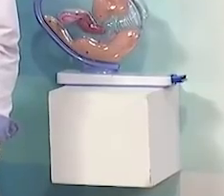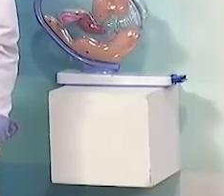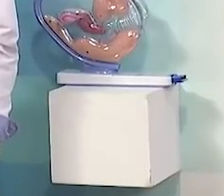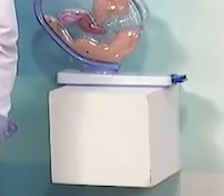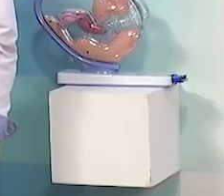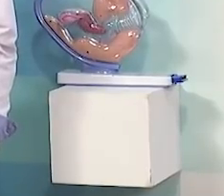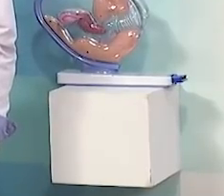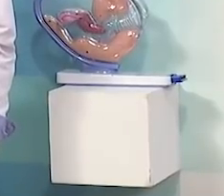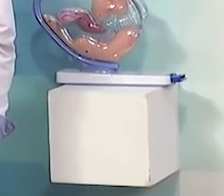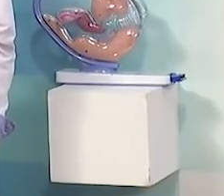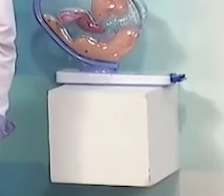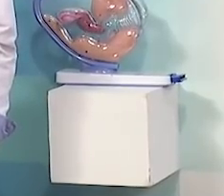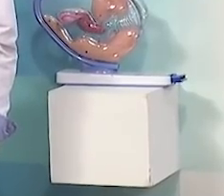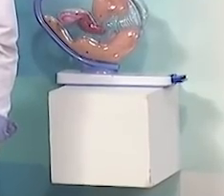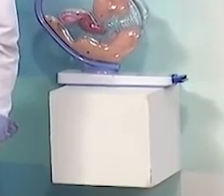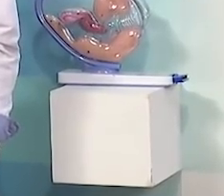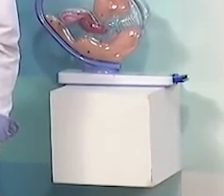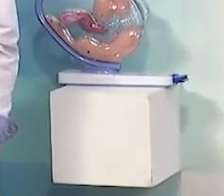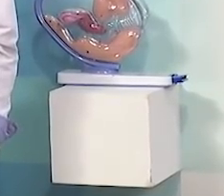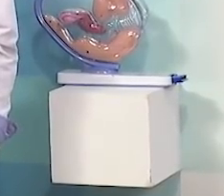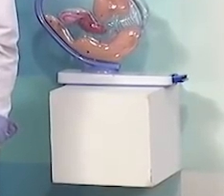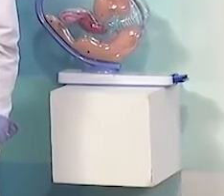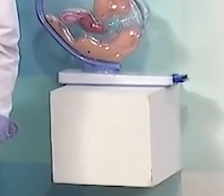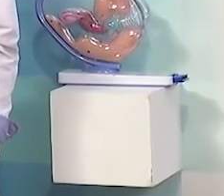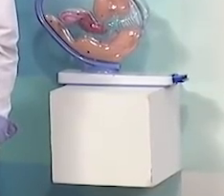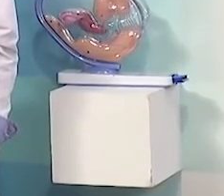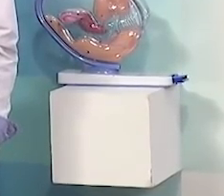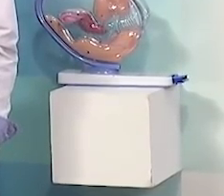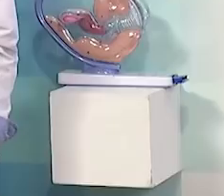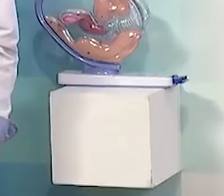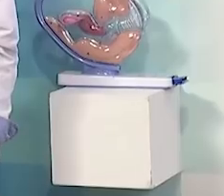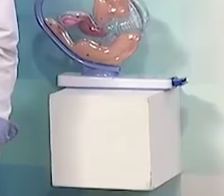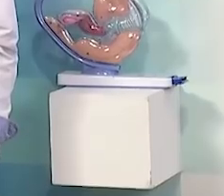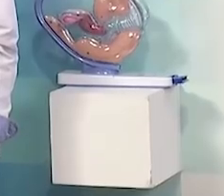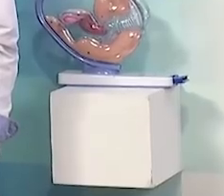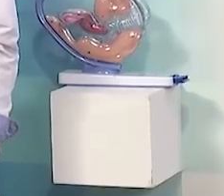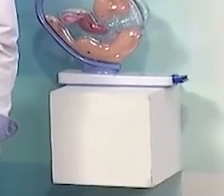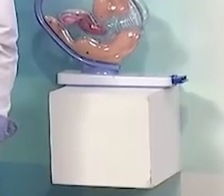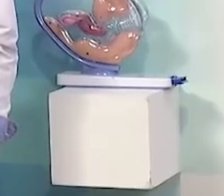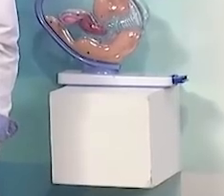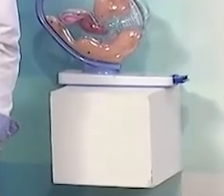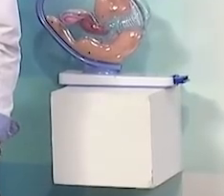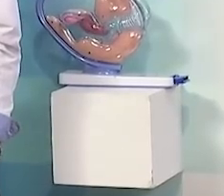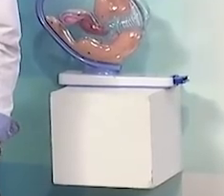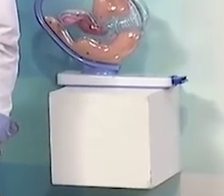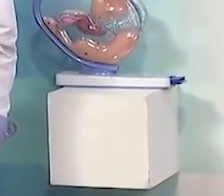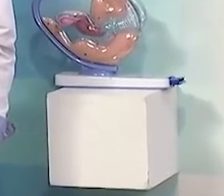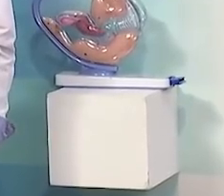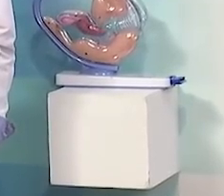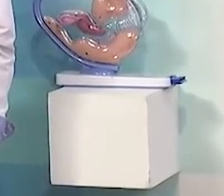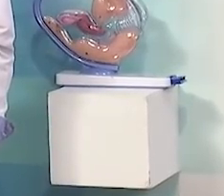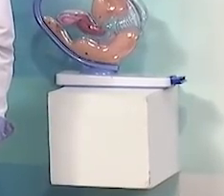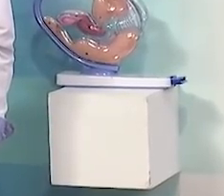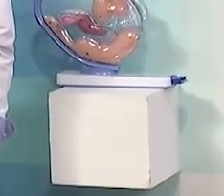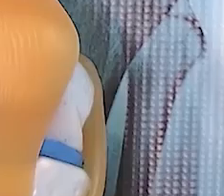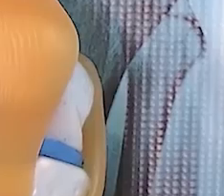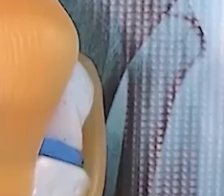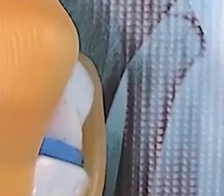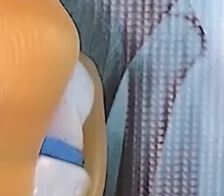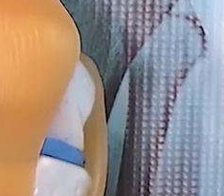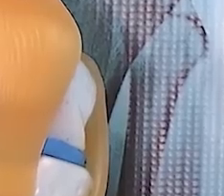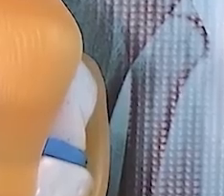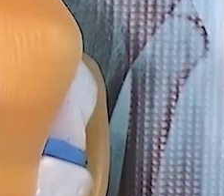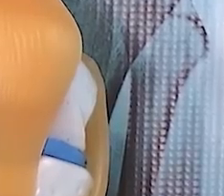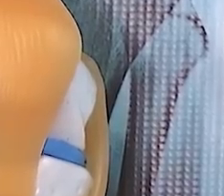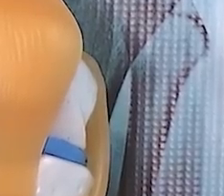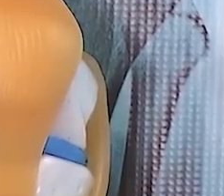La rodilla está compuesta por un hueso grande que es el fémur, un hueso más pequeño que es la